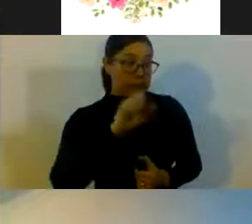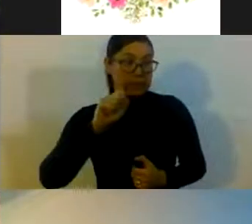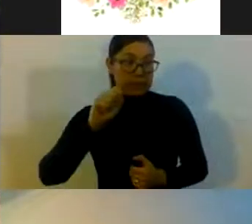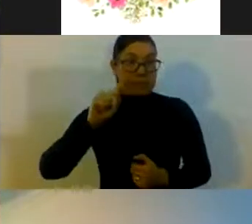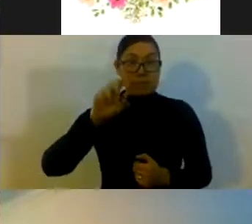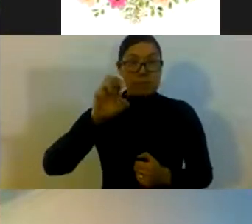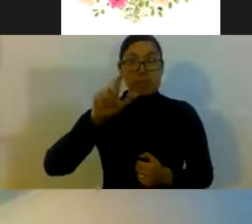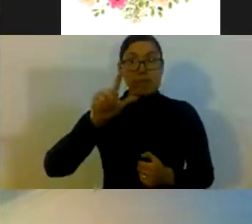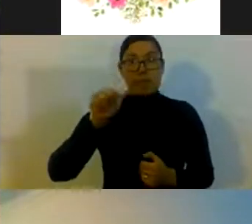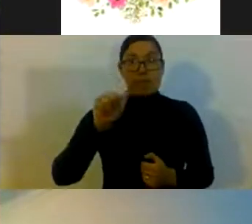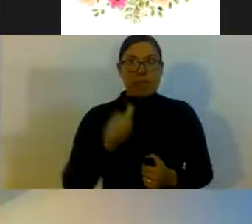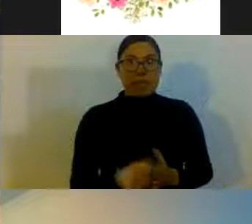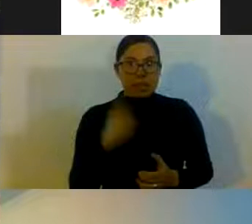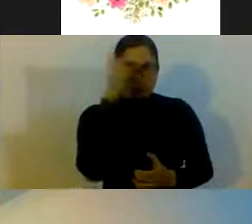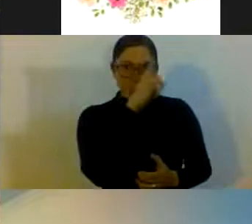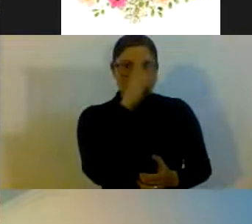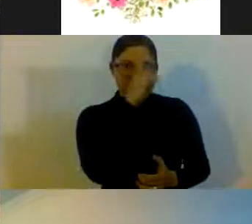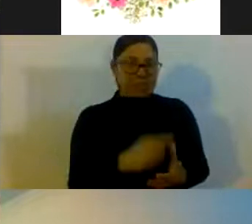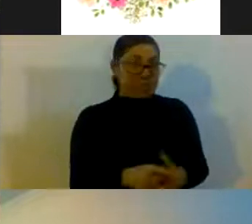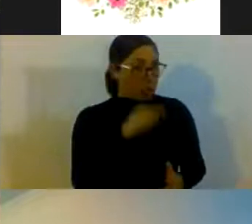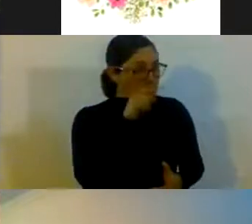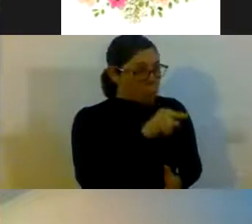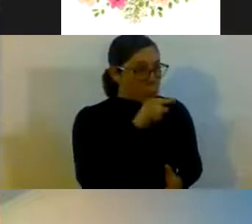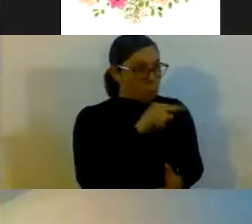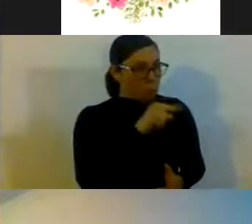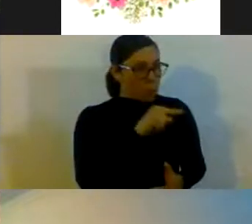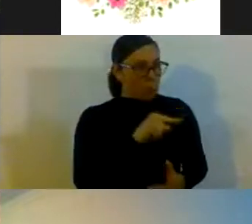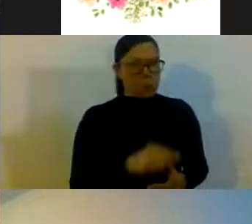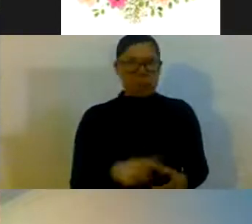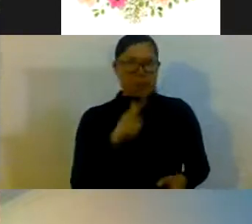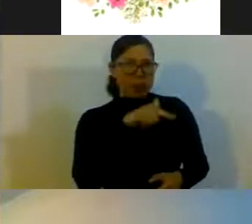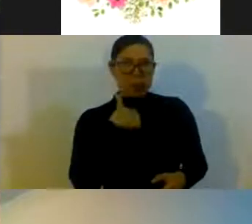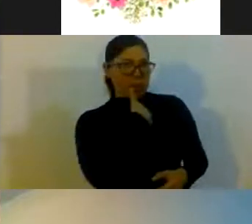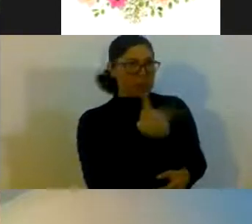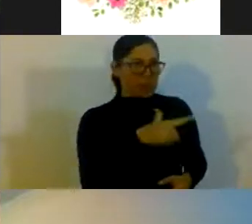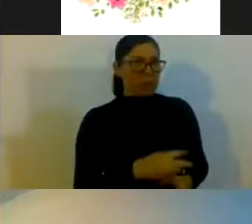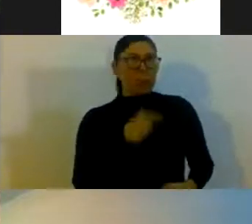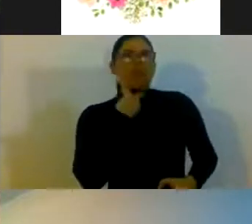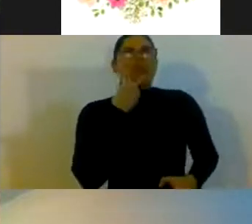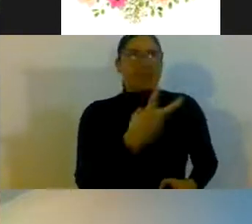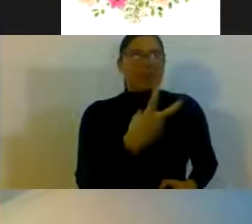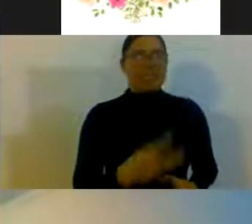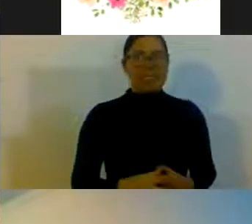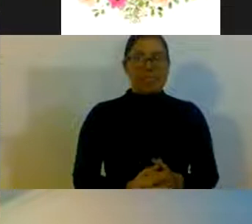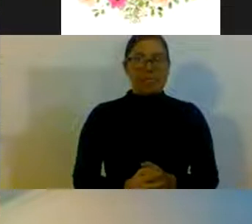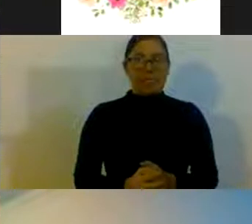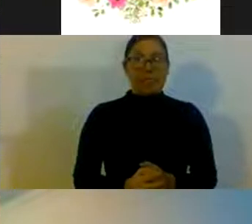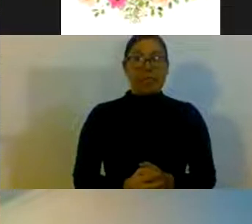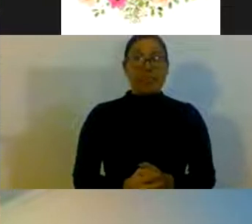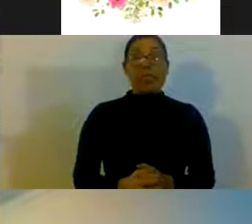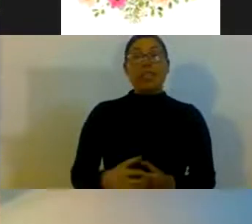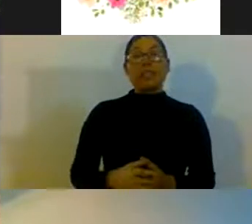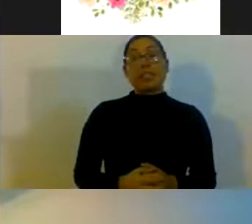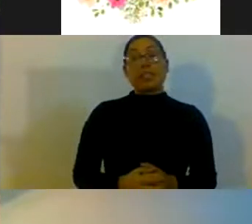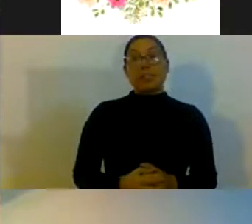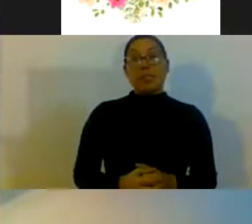le hacían caso o no le escuchaban, tenía que gritar? ¿Cuál sería la posición de la maestra? ¿Cuál sería la emoción en ese momento?